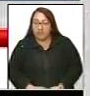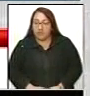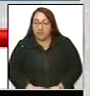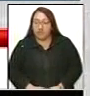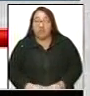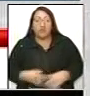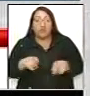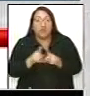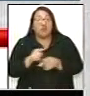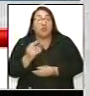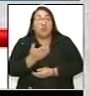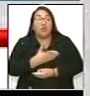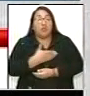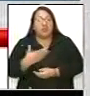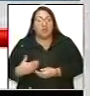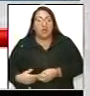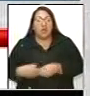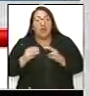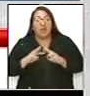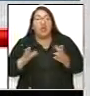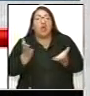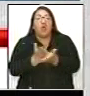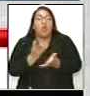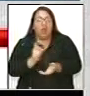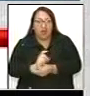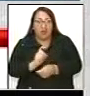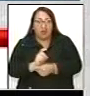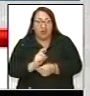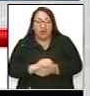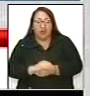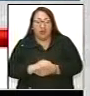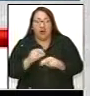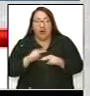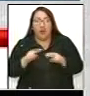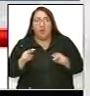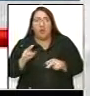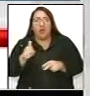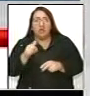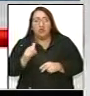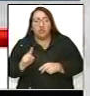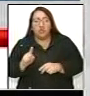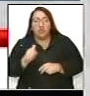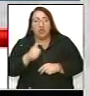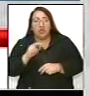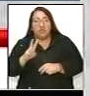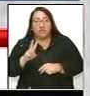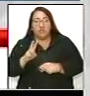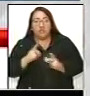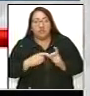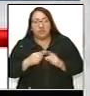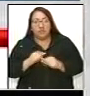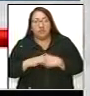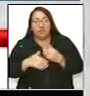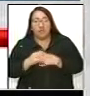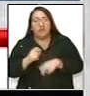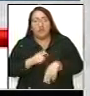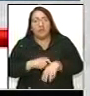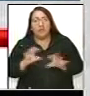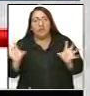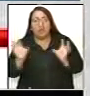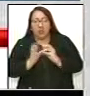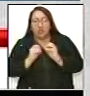por ejemplo, presidenta, material educativo en los niveles A1, A2. En realidad, la jornada escolar